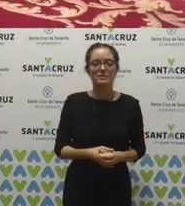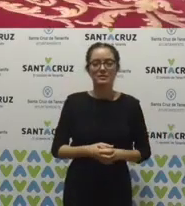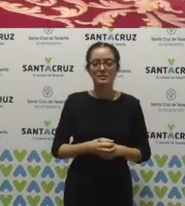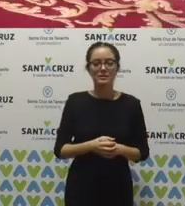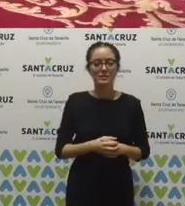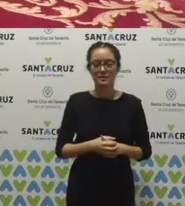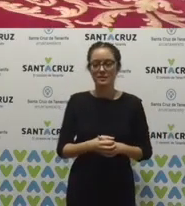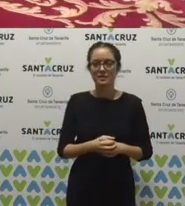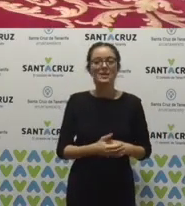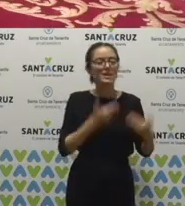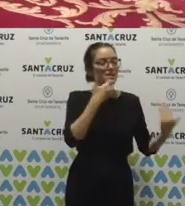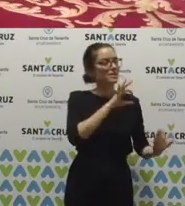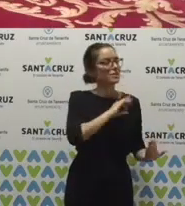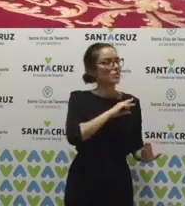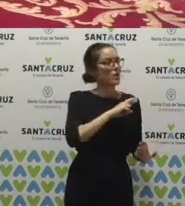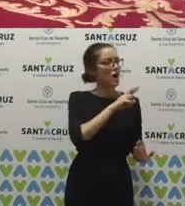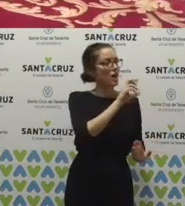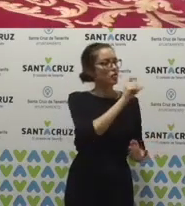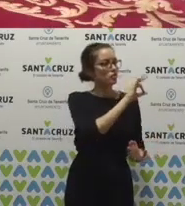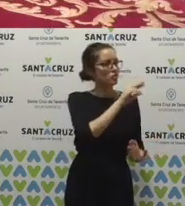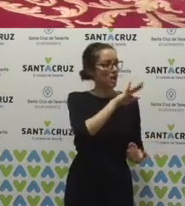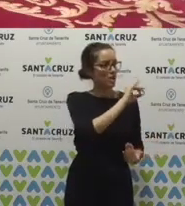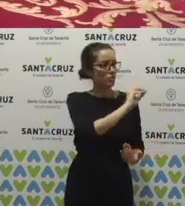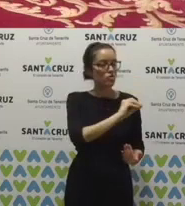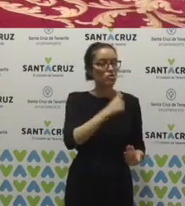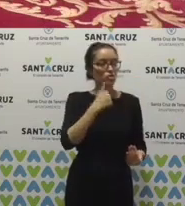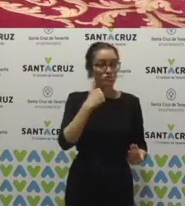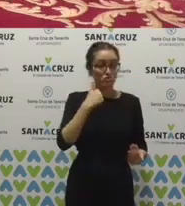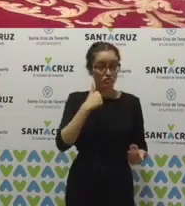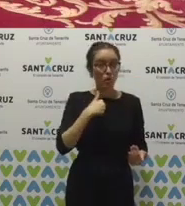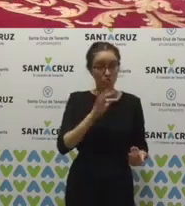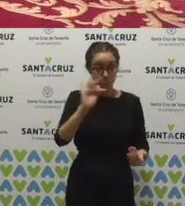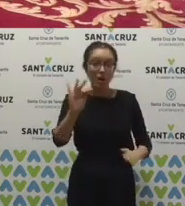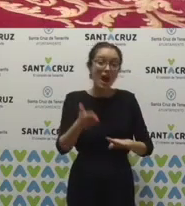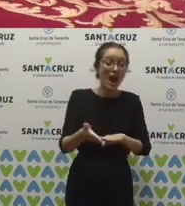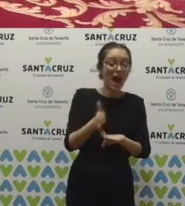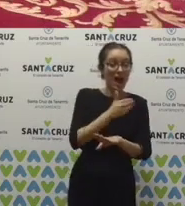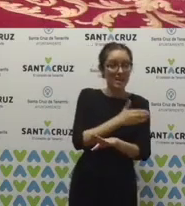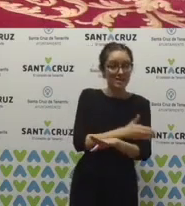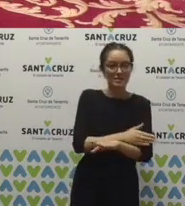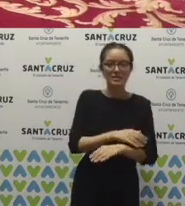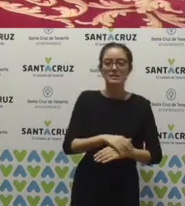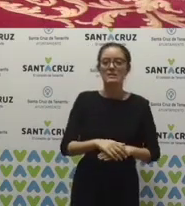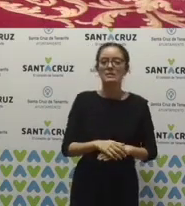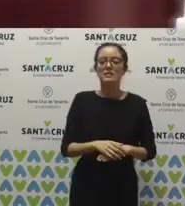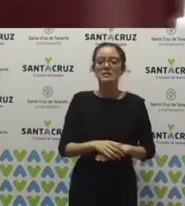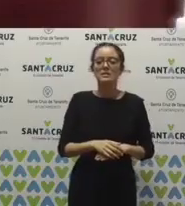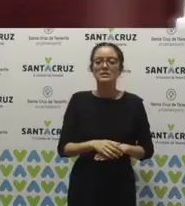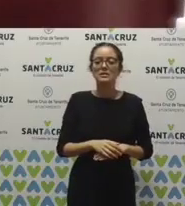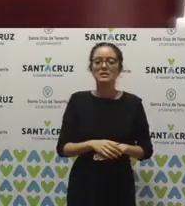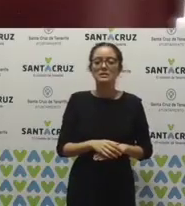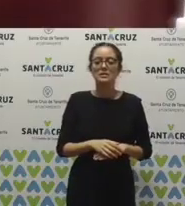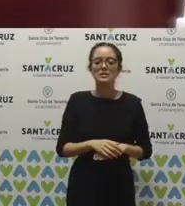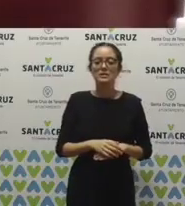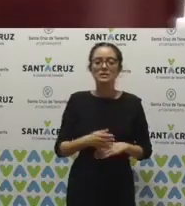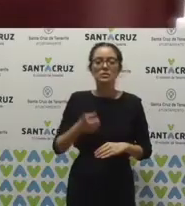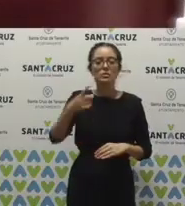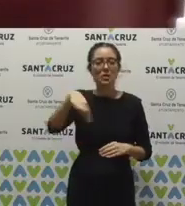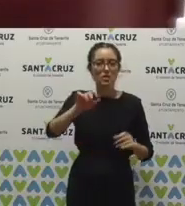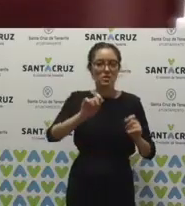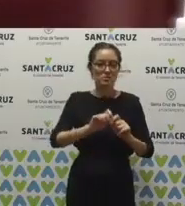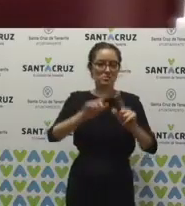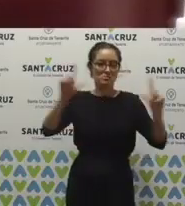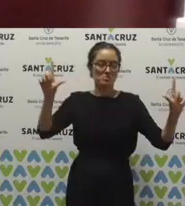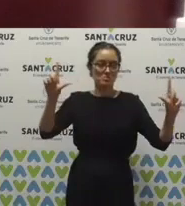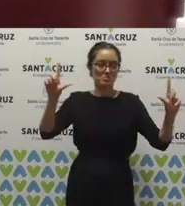gracias doña rosario yo primero quería aclarar antes de dar la palabra otra persona que usted no puede tener ningún problema ni ventanas abiertas porque en este